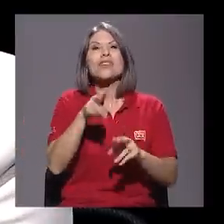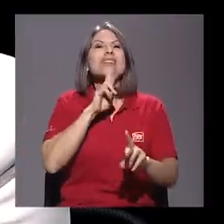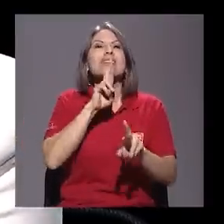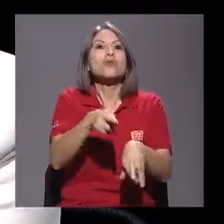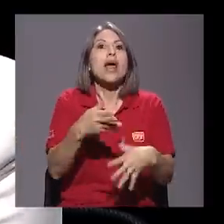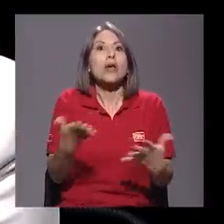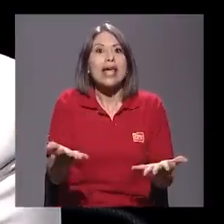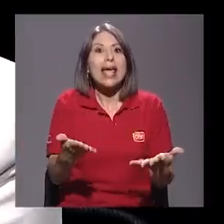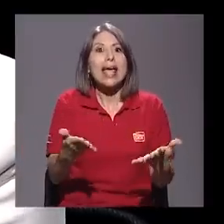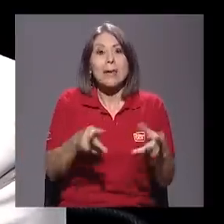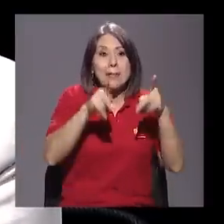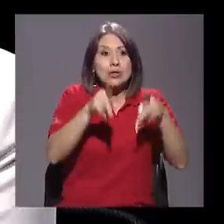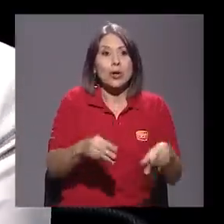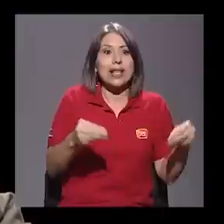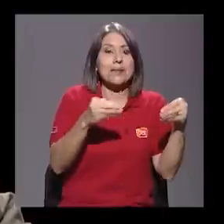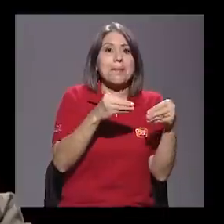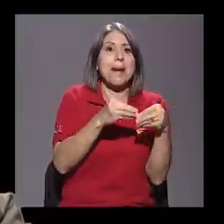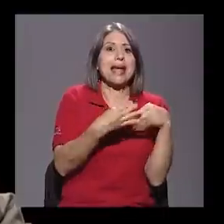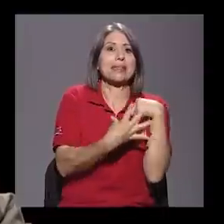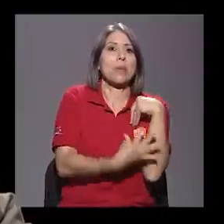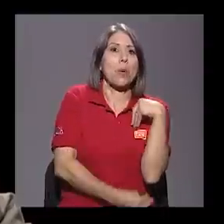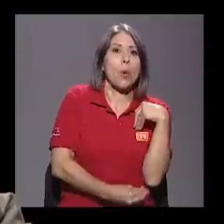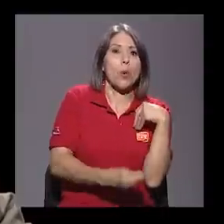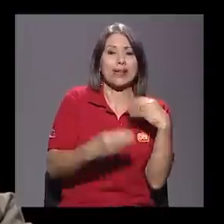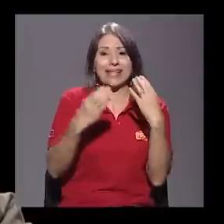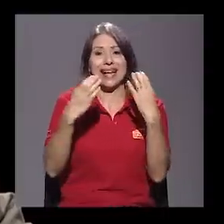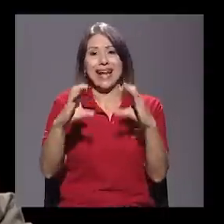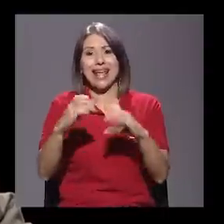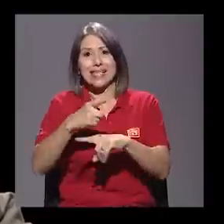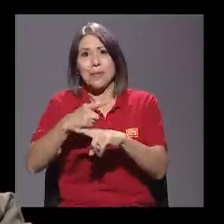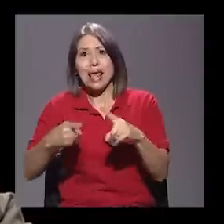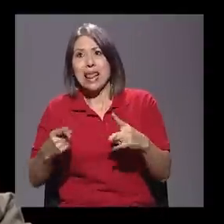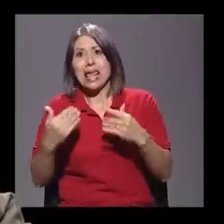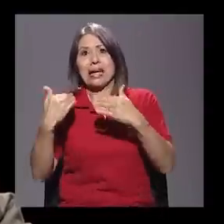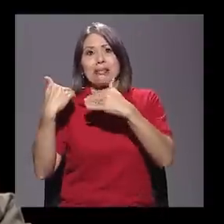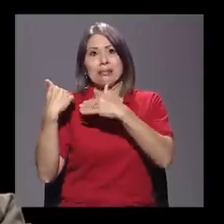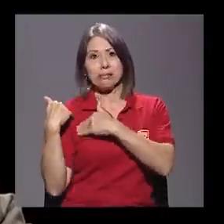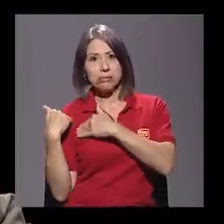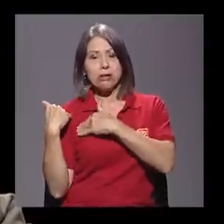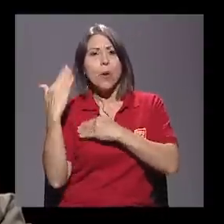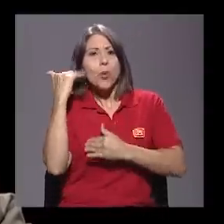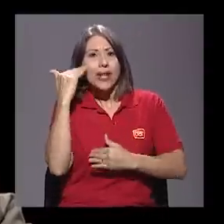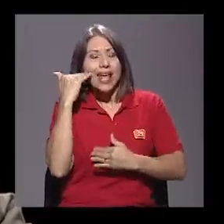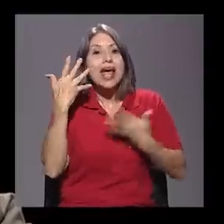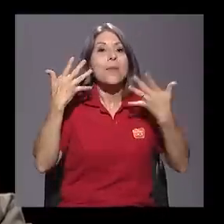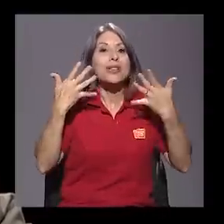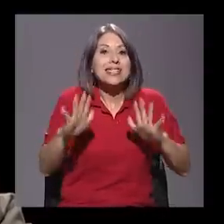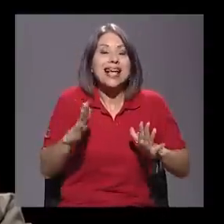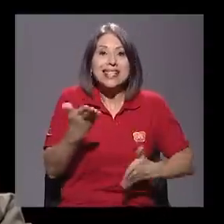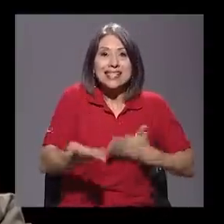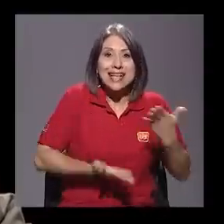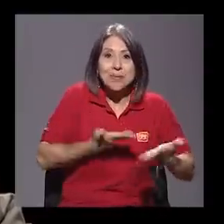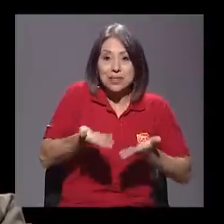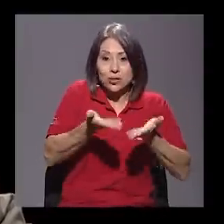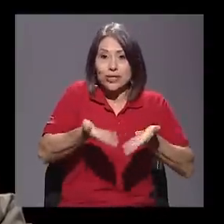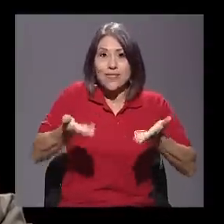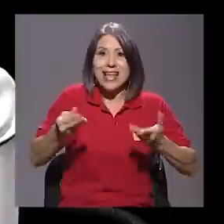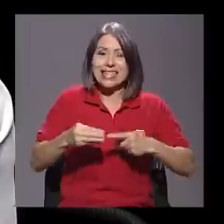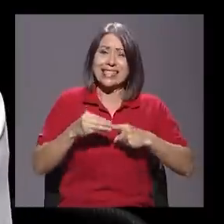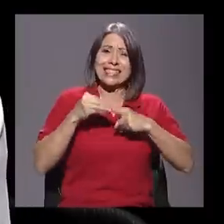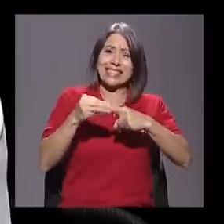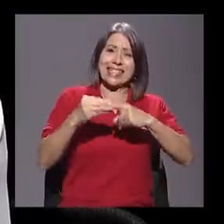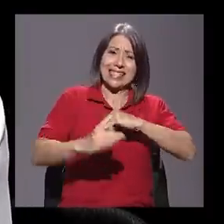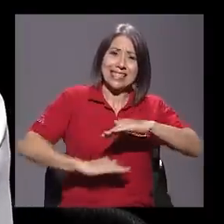de menores ingresos y las clases medias. ¿Por qué? Porque los bienes y servicios esenciales ya para los hogares bajo la línea de la pobreza ya